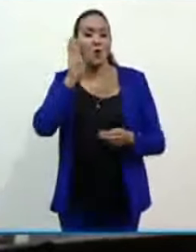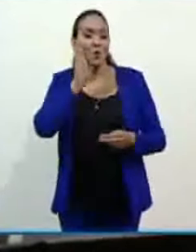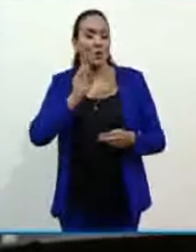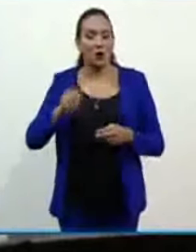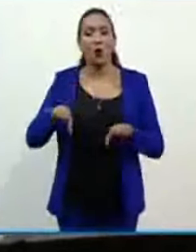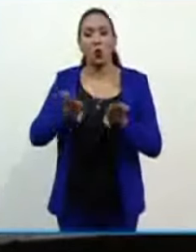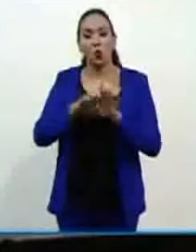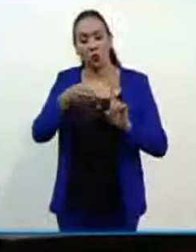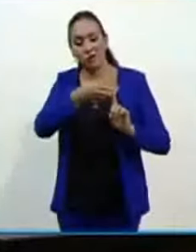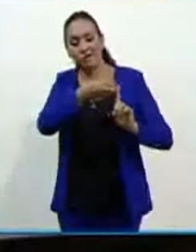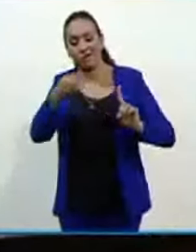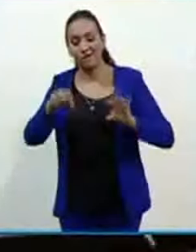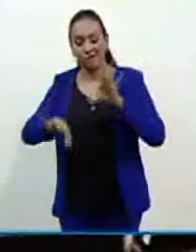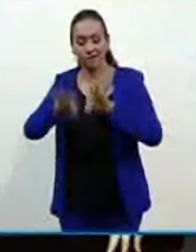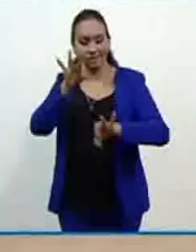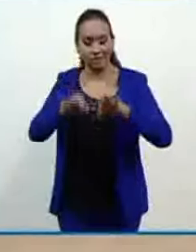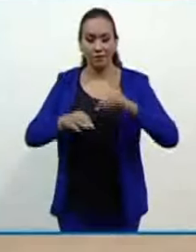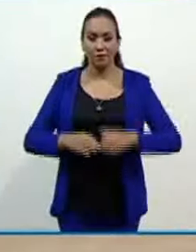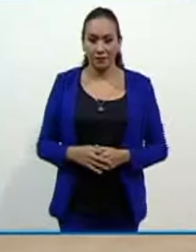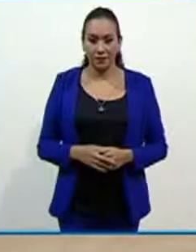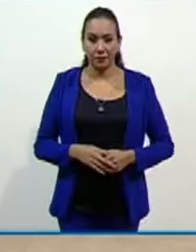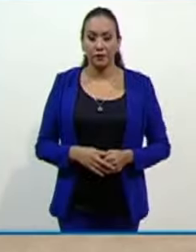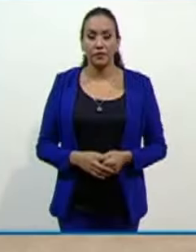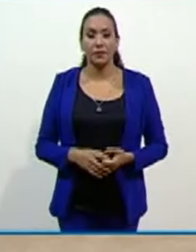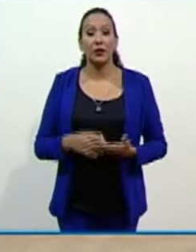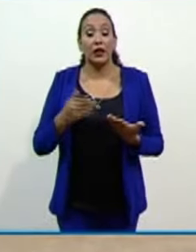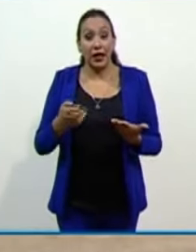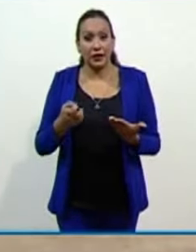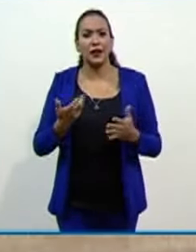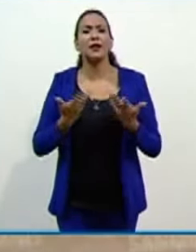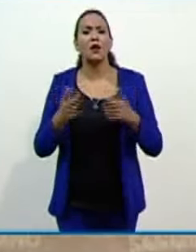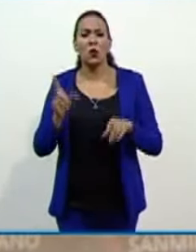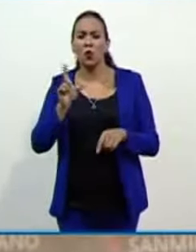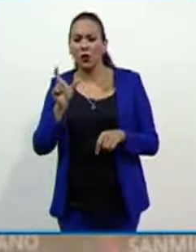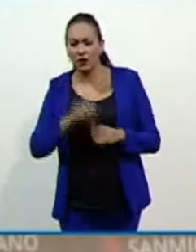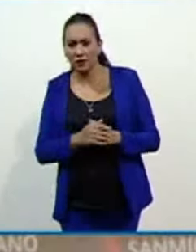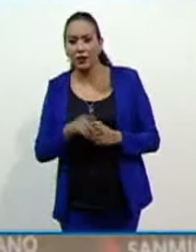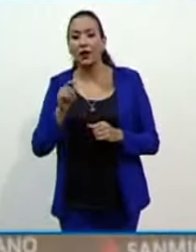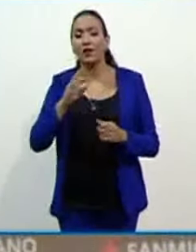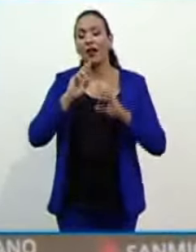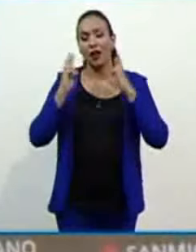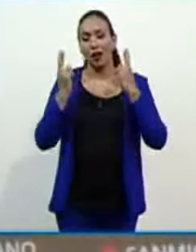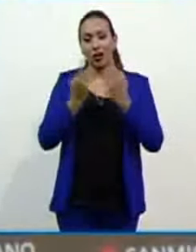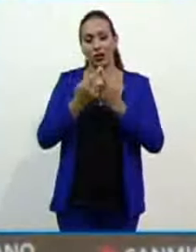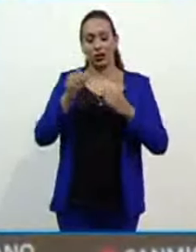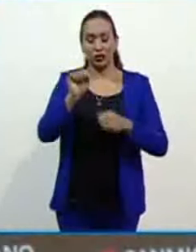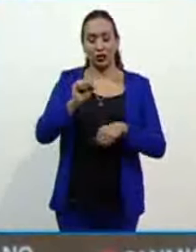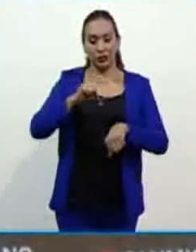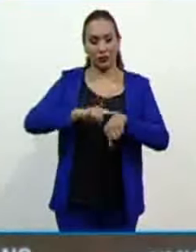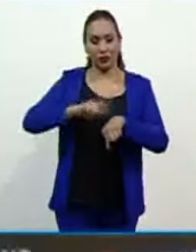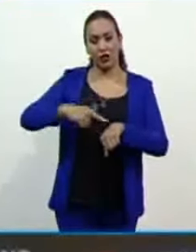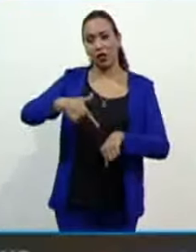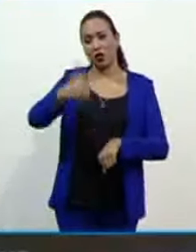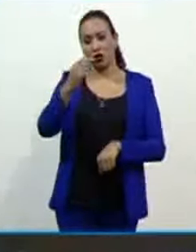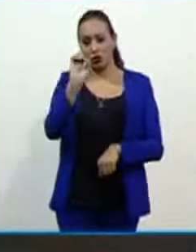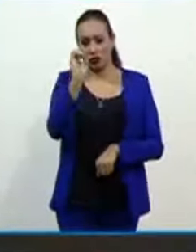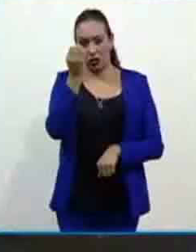proceso comicial extraordinario. Insaculación que se llevará a cabo en sesión pública este sábado 12 de